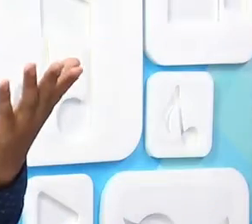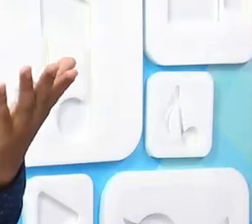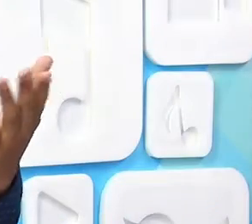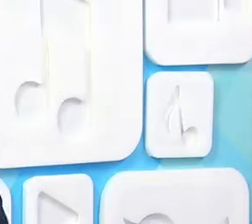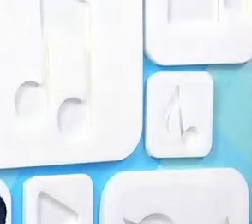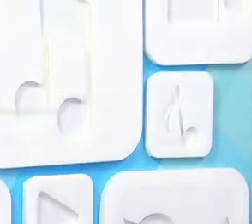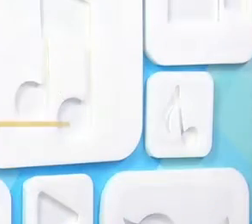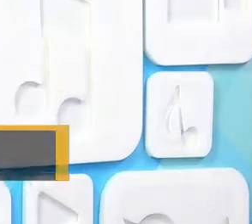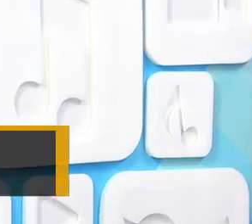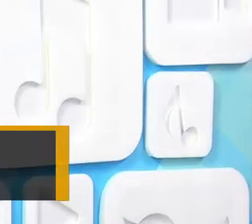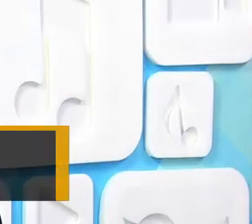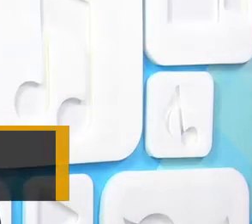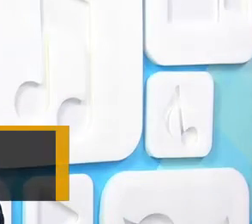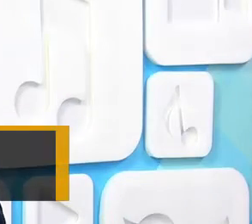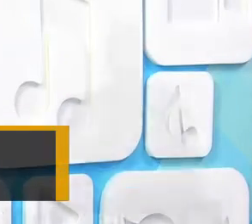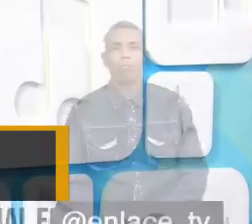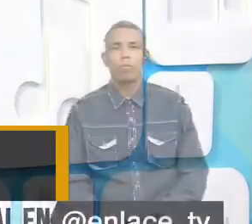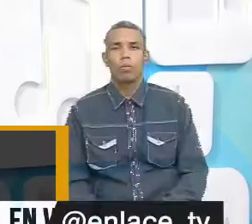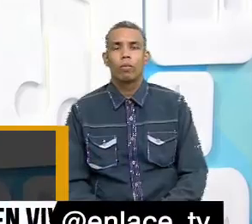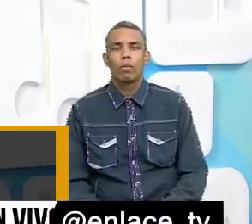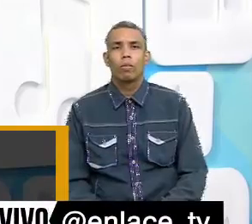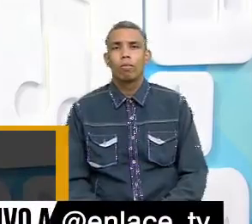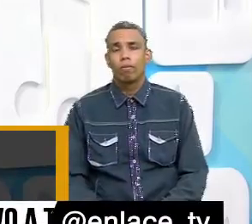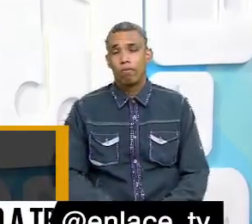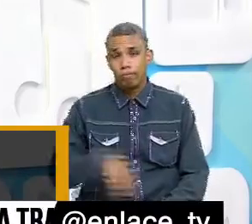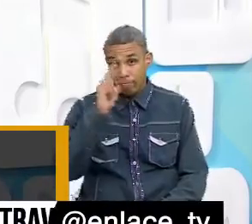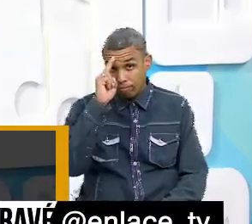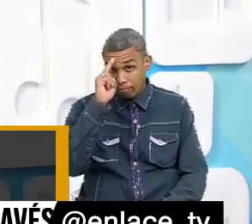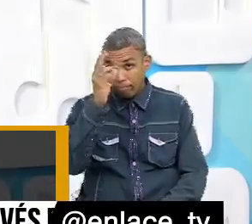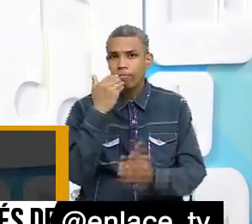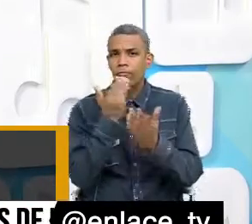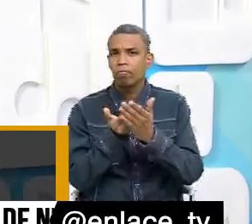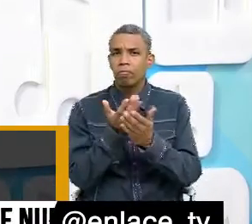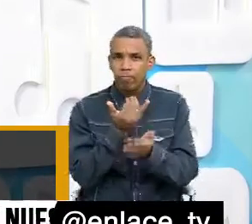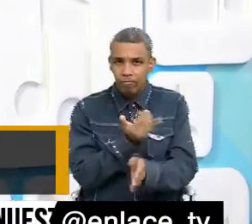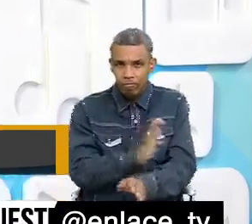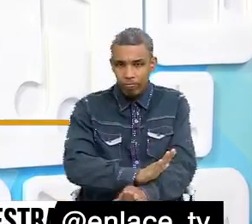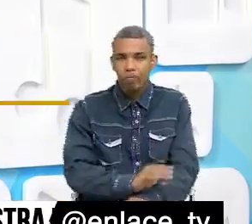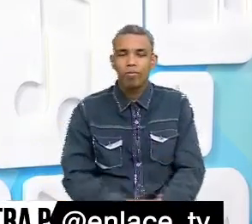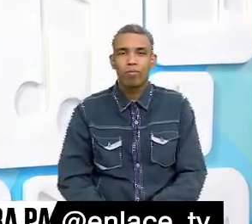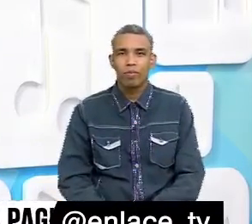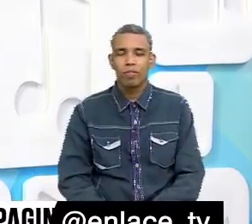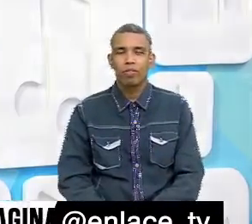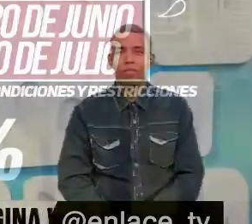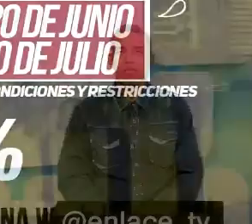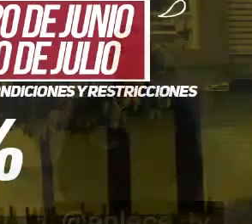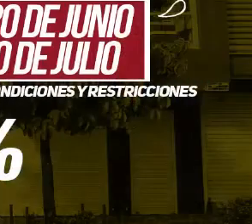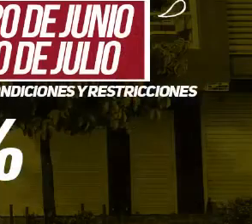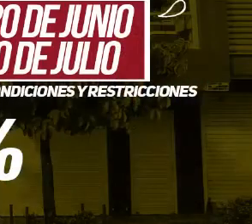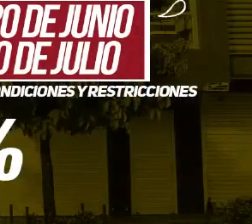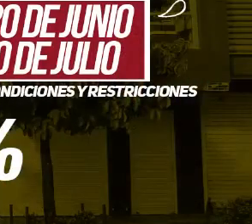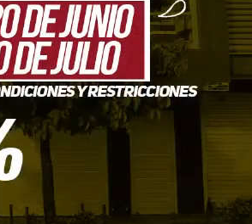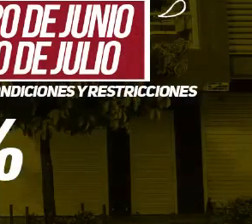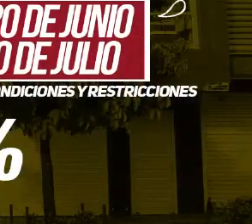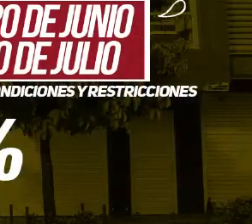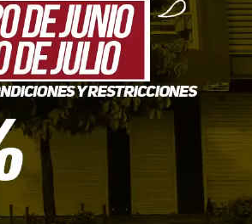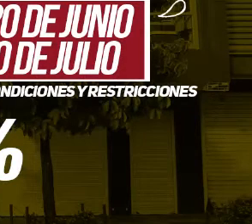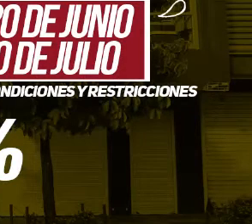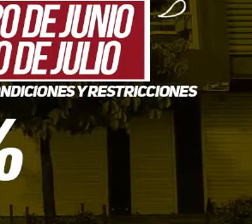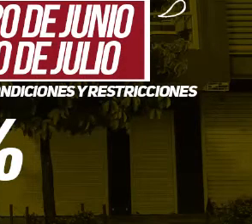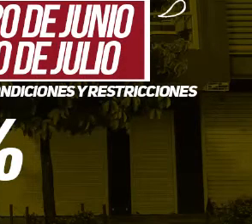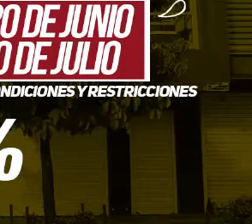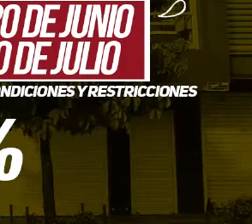Hola, ¿qué tal? Feliz tarde y bienvenidos a la información cultural de Enlace Noticias. Ven a Maravilla Centro Comercial y disfruta descuentos de